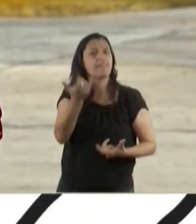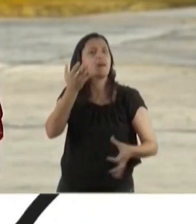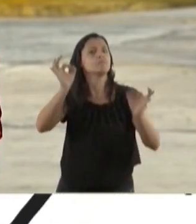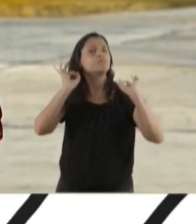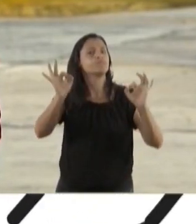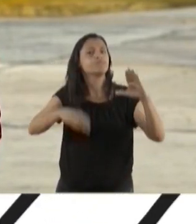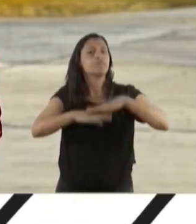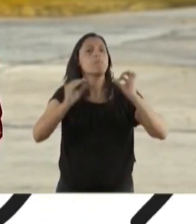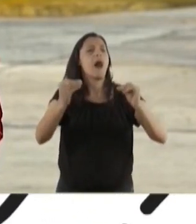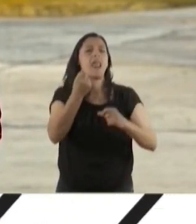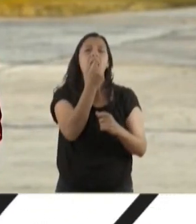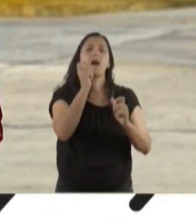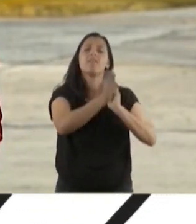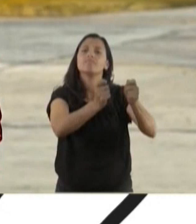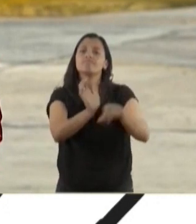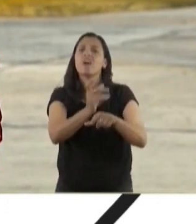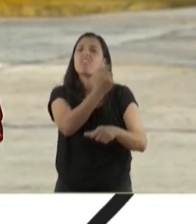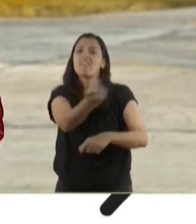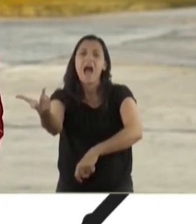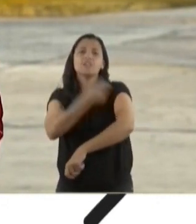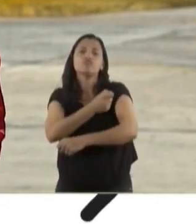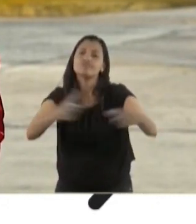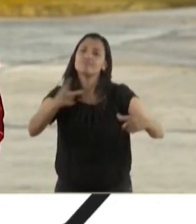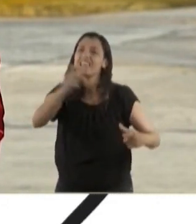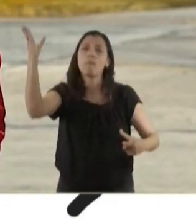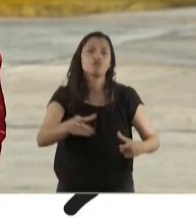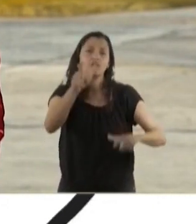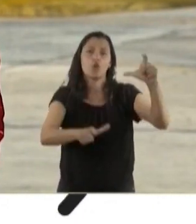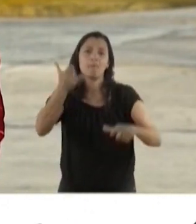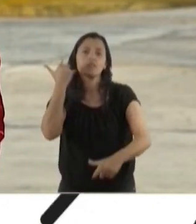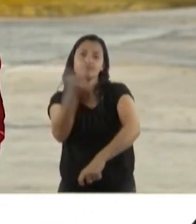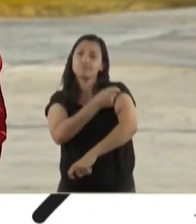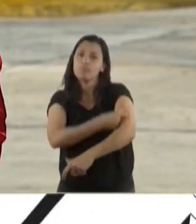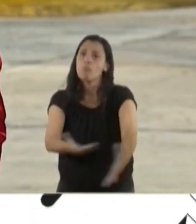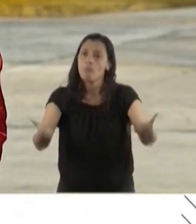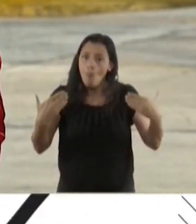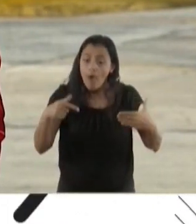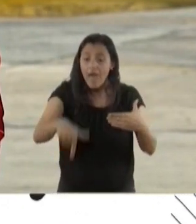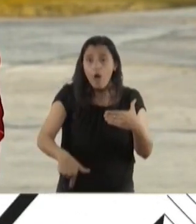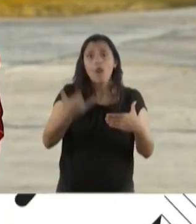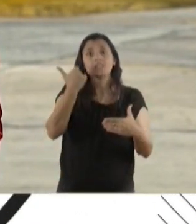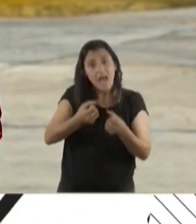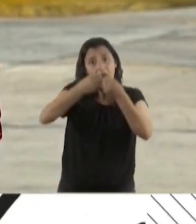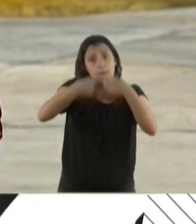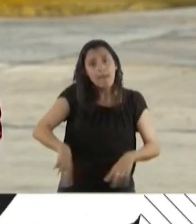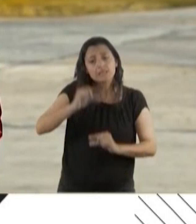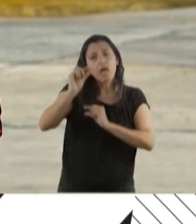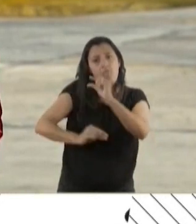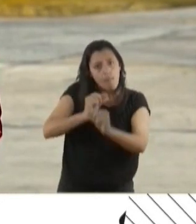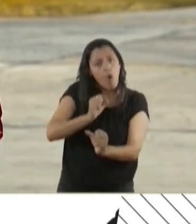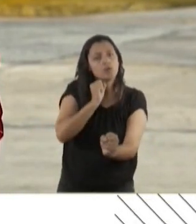darle ese refuerzo al 100% de la población. De hecho, ya se empezó a trabajar, ya